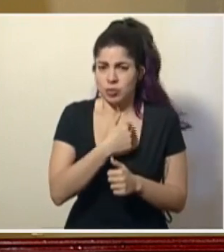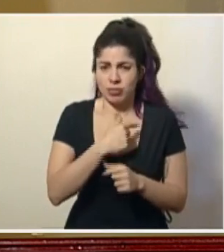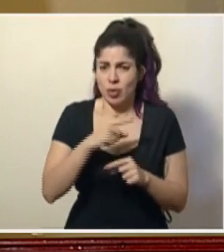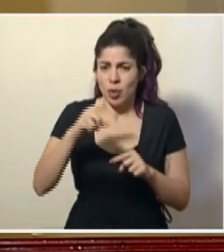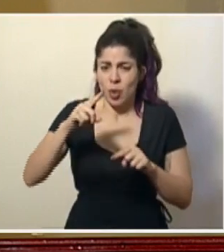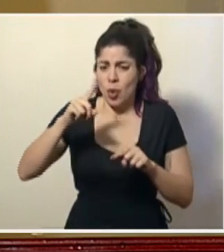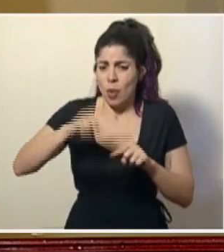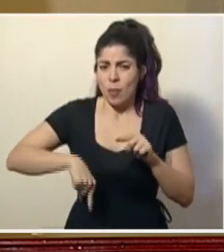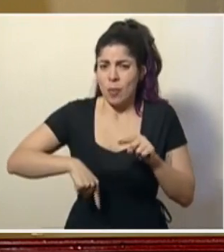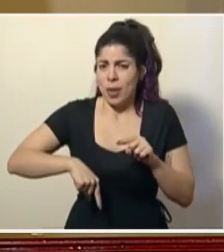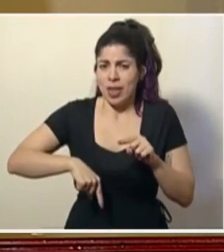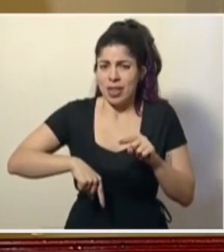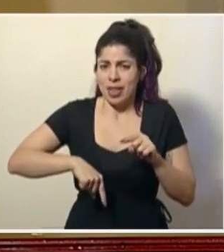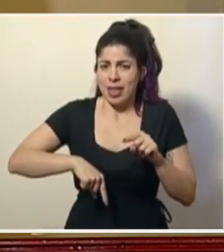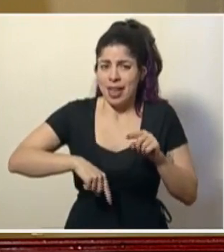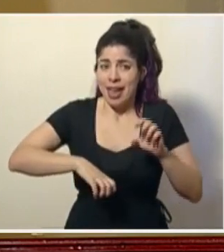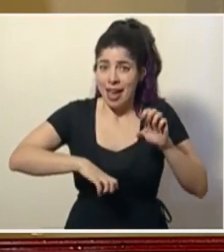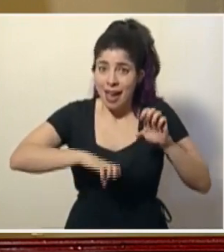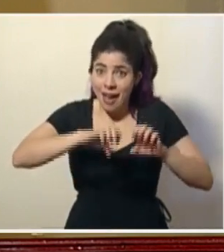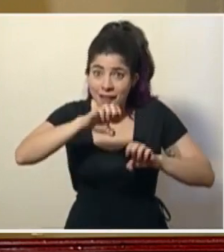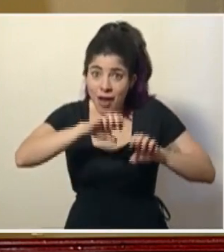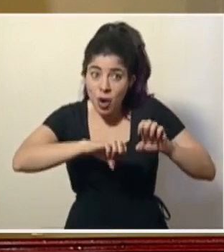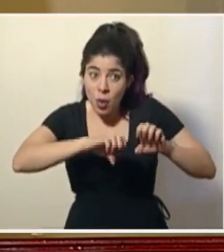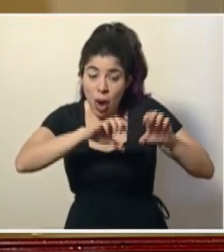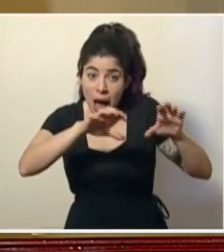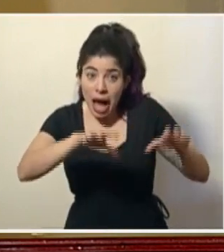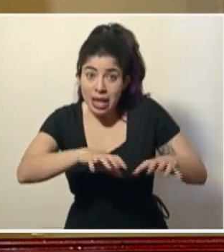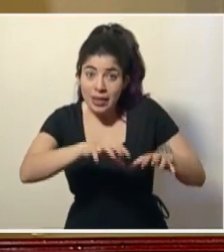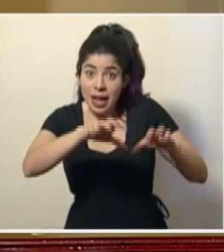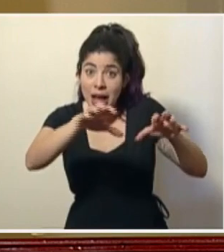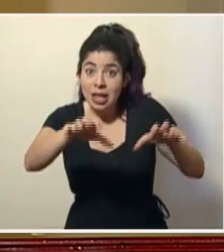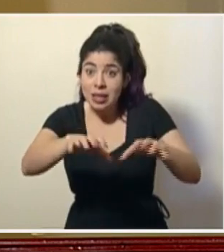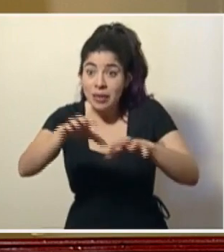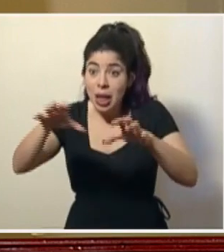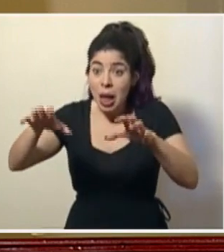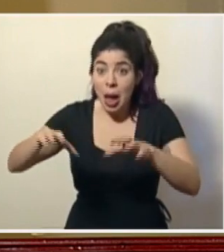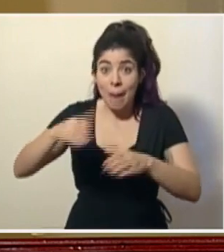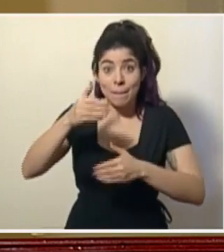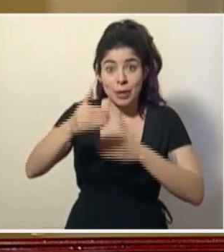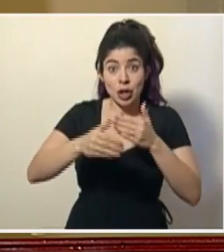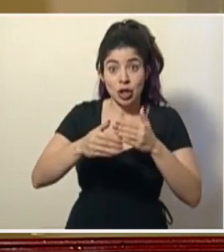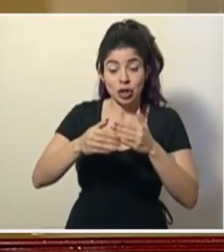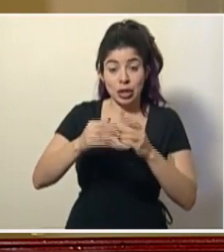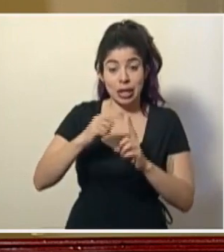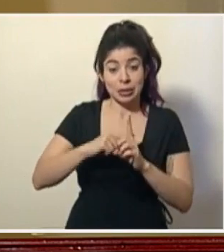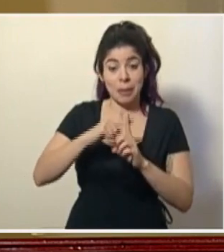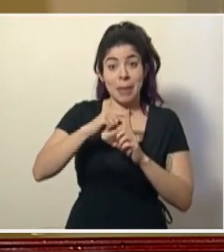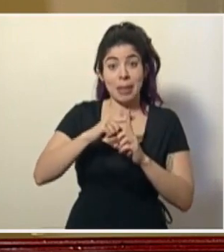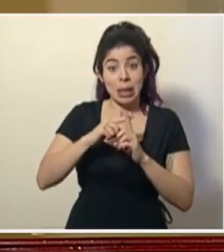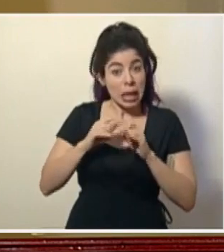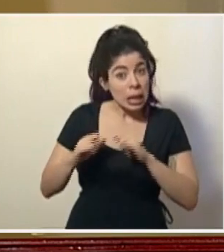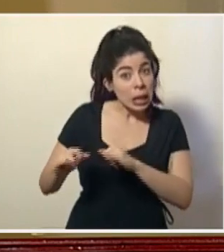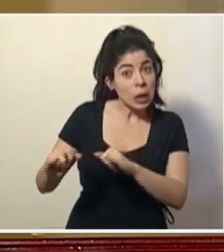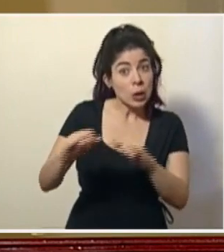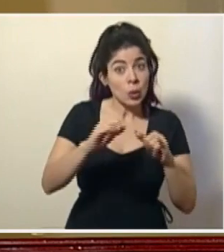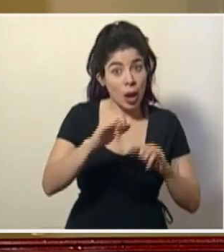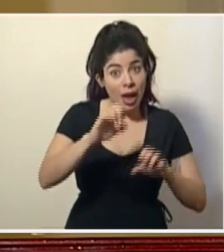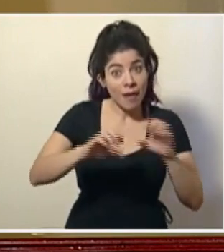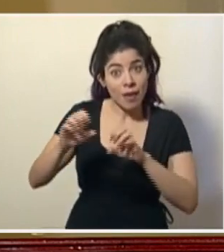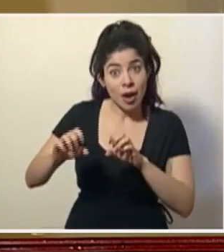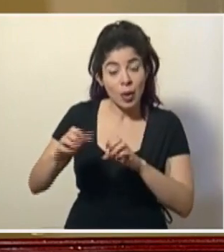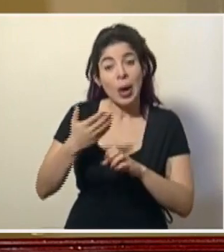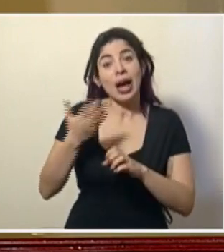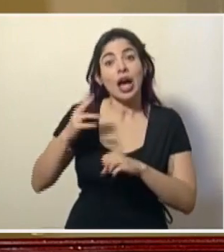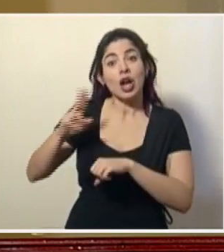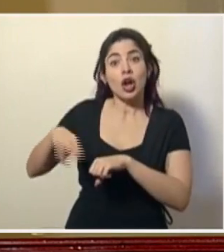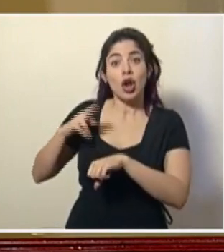podemos evaluar las diferentes actividades y los diferentes procesos con la misma métrica que evaluamos una